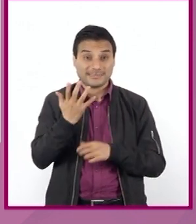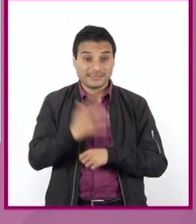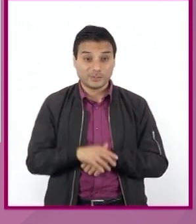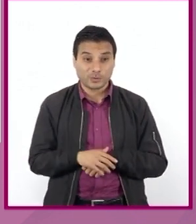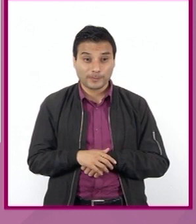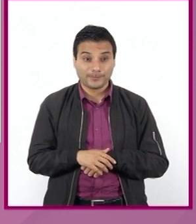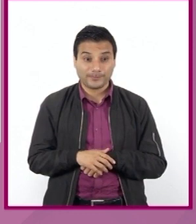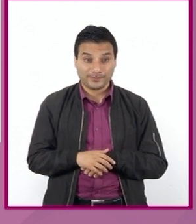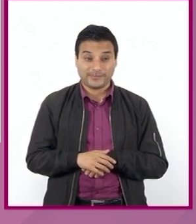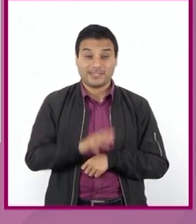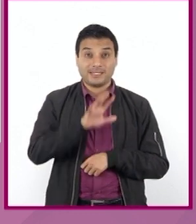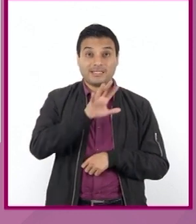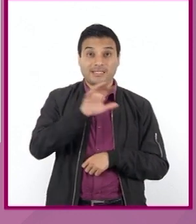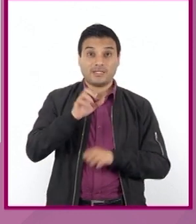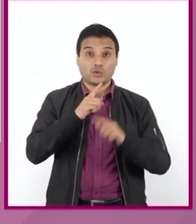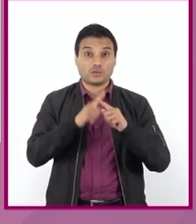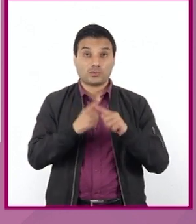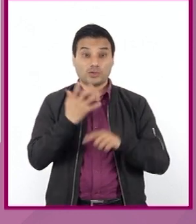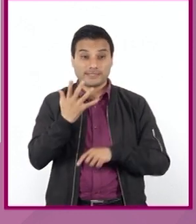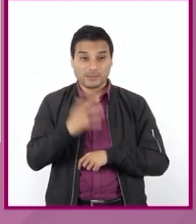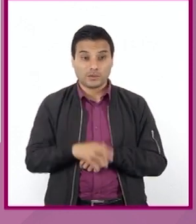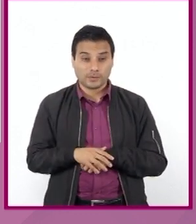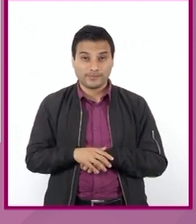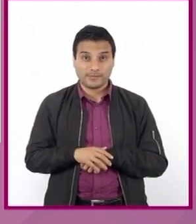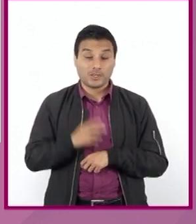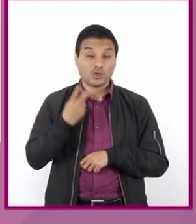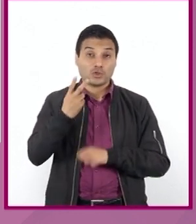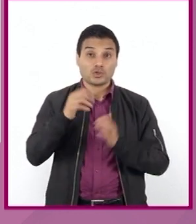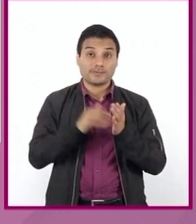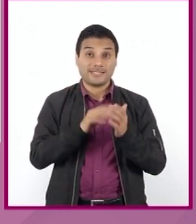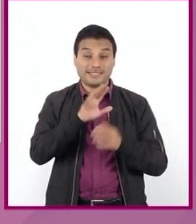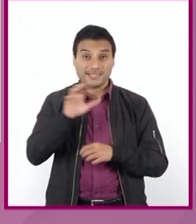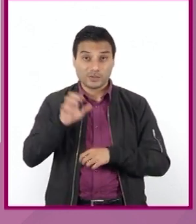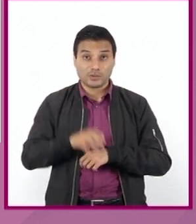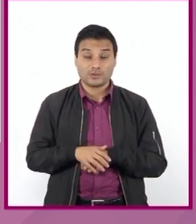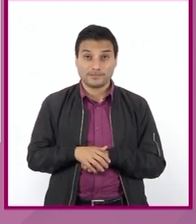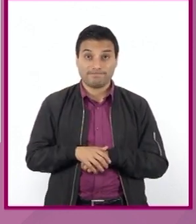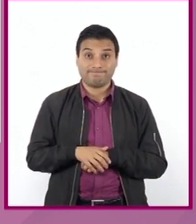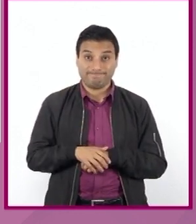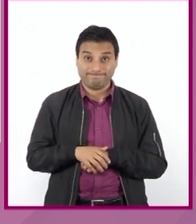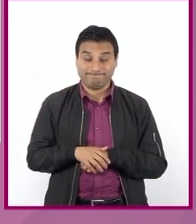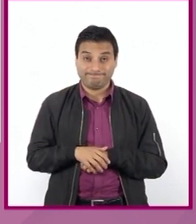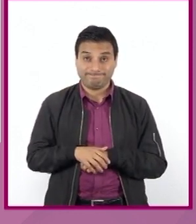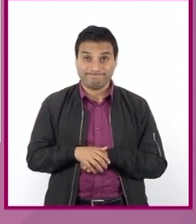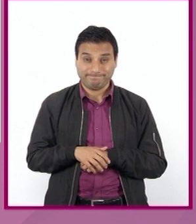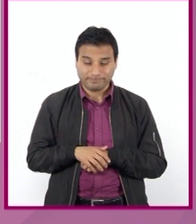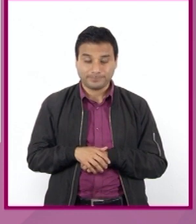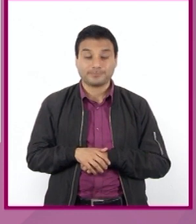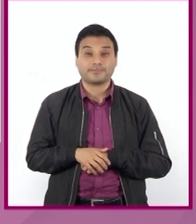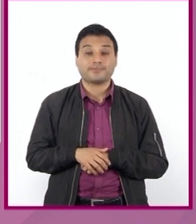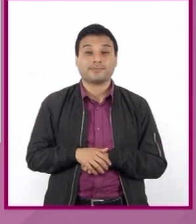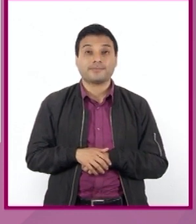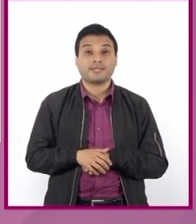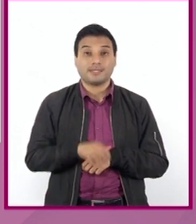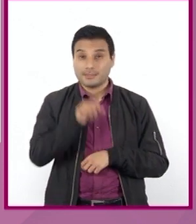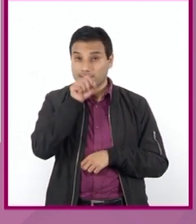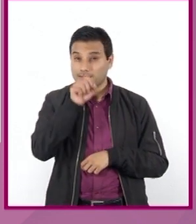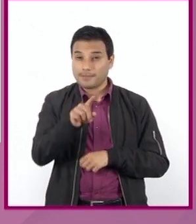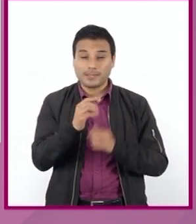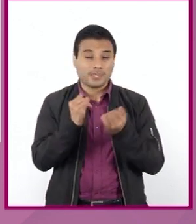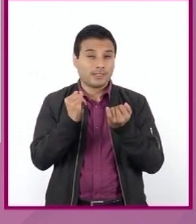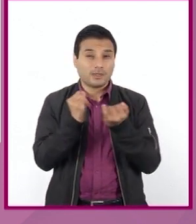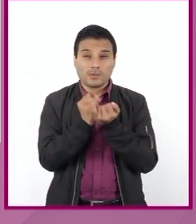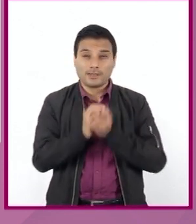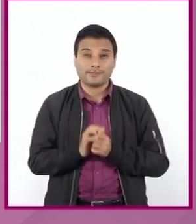de refresco que se consume el día 1, se quintuplica la cantidad en mililitros de refresco y asimismo